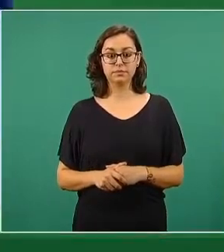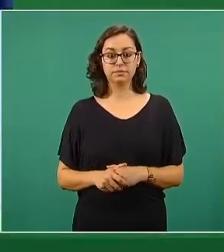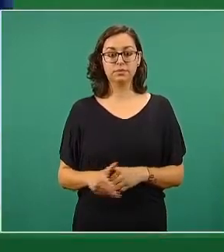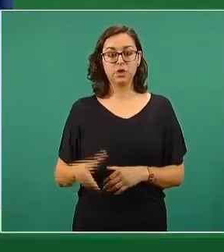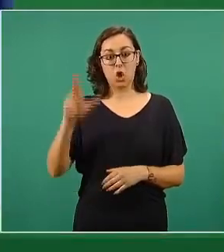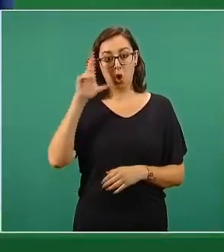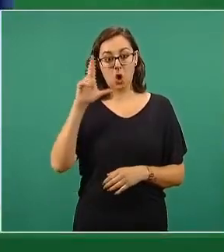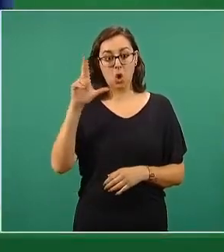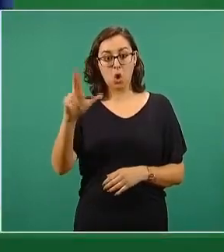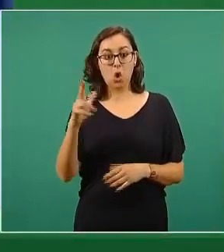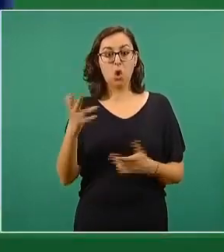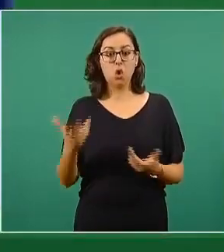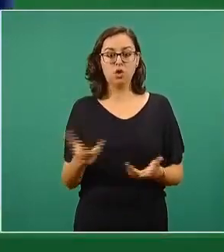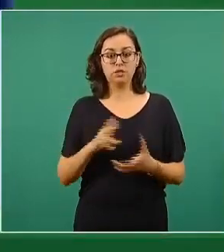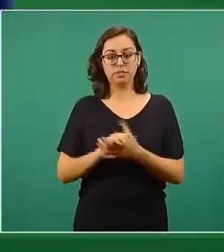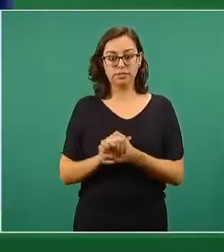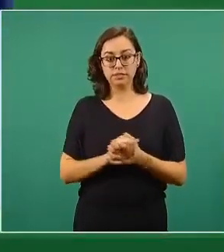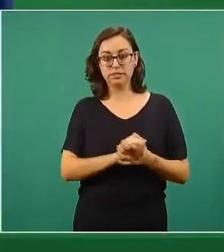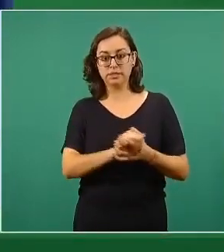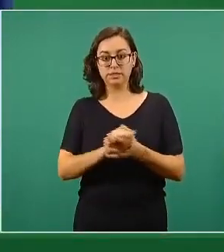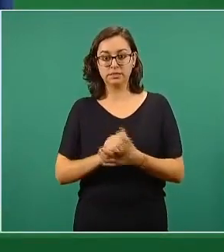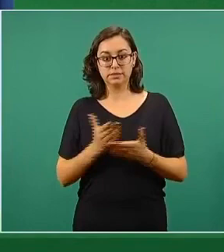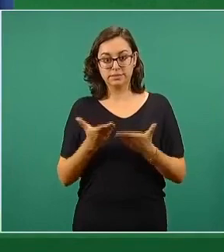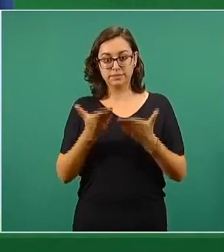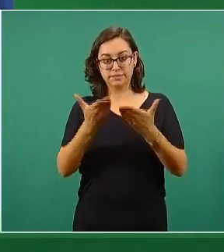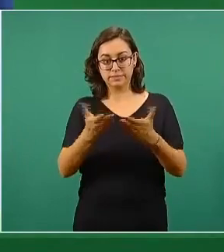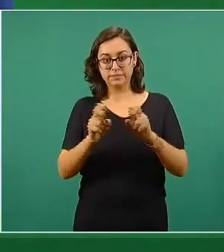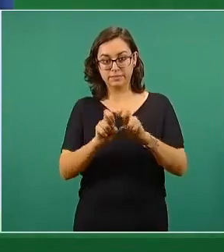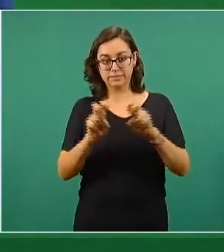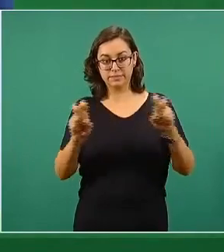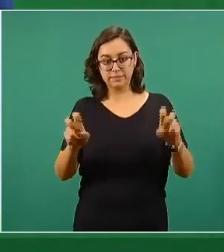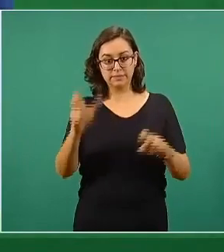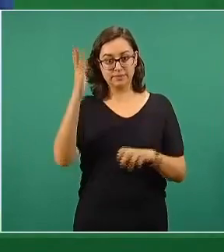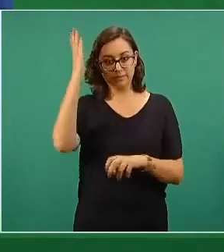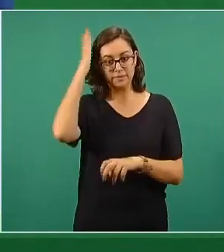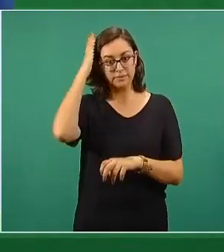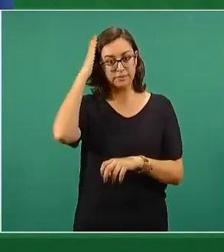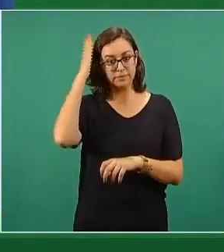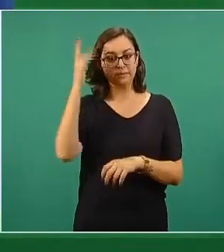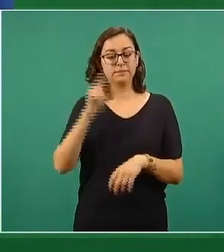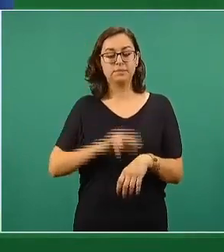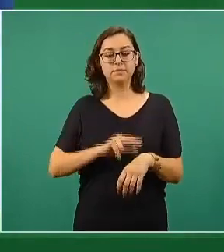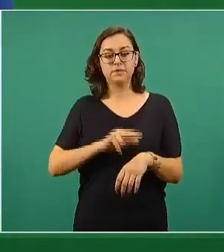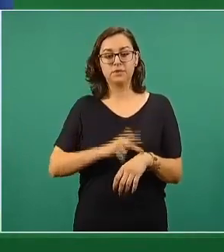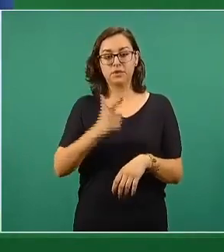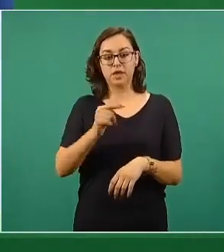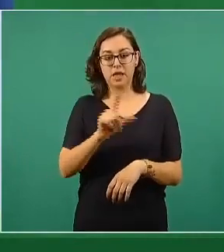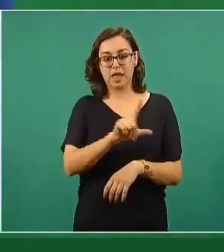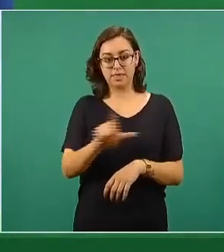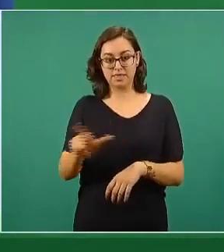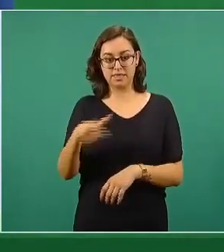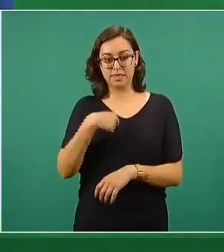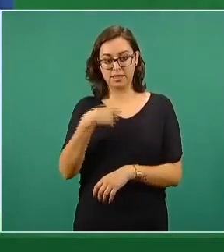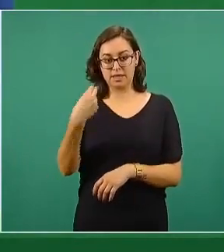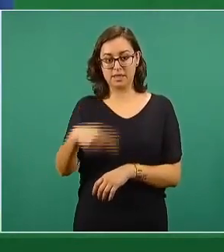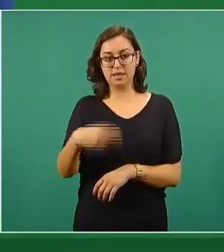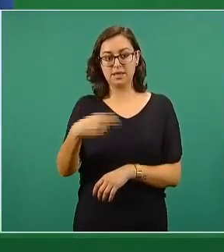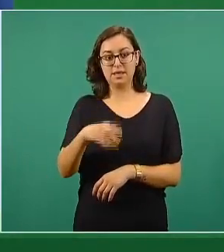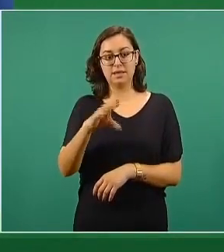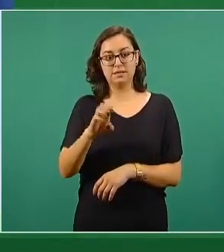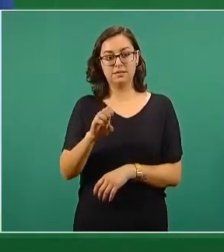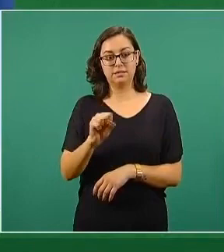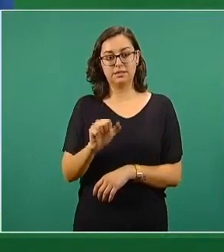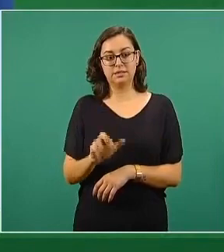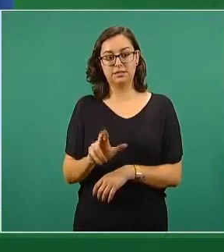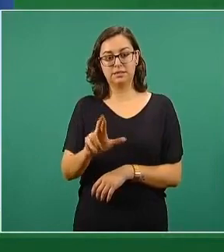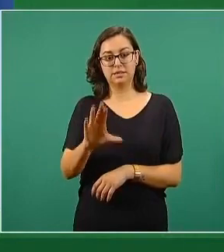Hola, ¿qué tal? ¿Cómo están? Un saludo para quienes integran la mesa del panel que encabeza el doctor Hugo López-Gatell. Mi nombre es César Cedillo Espinosa, soy